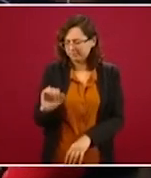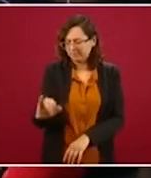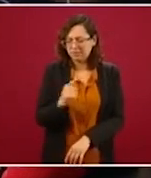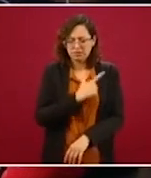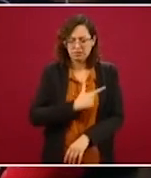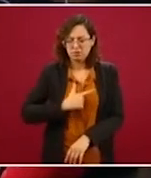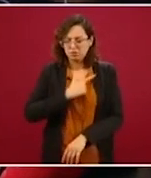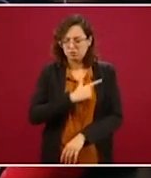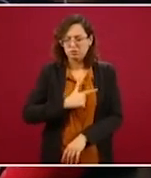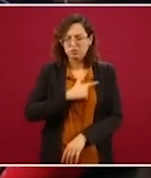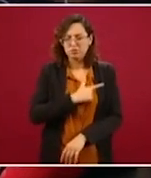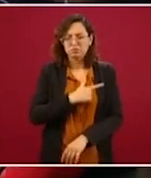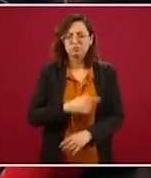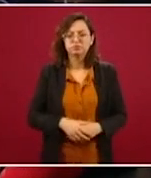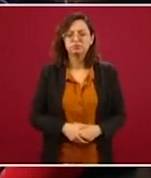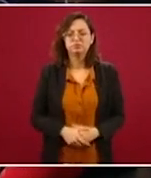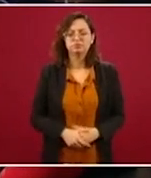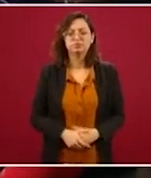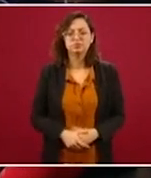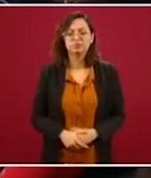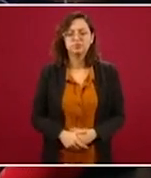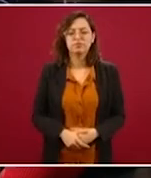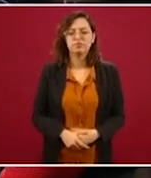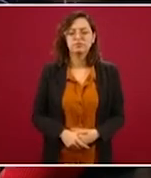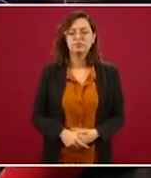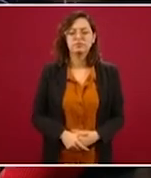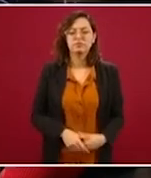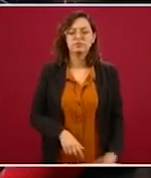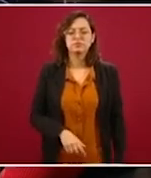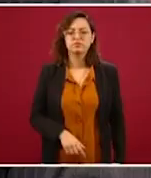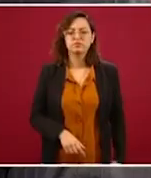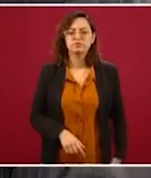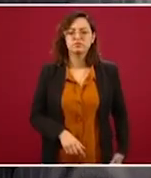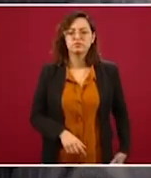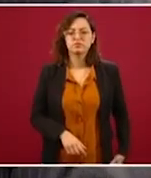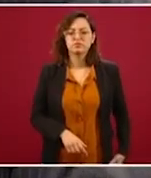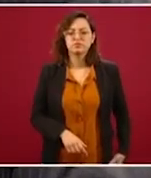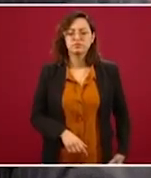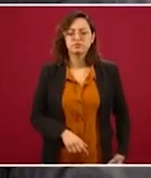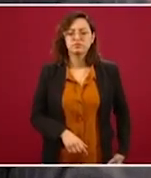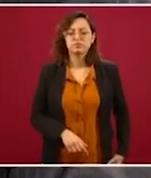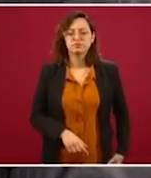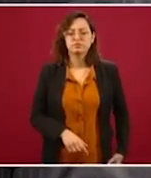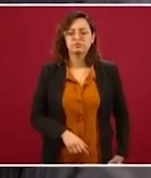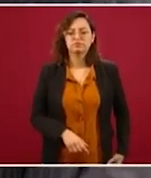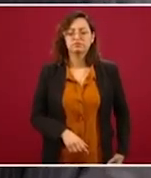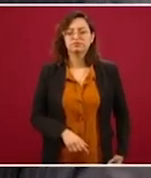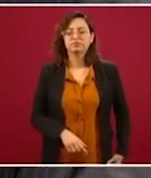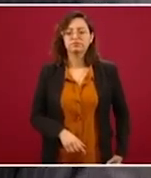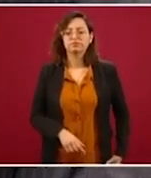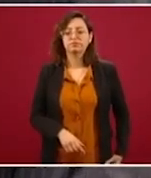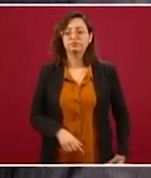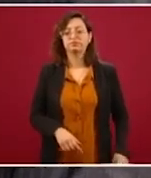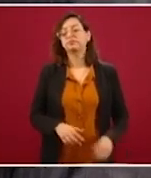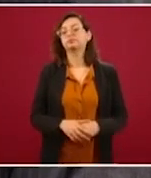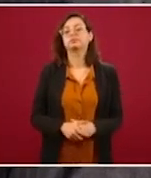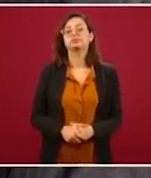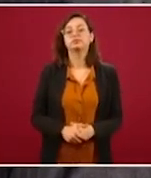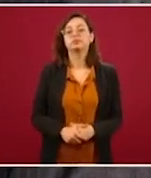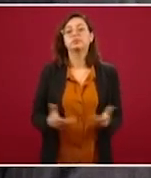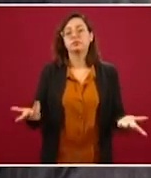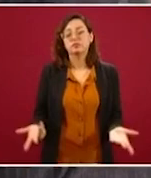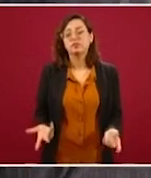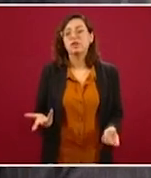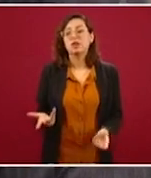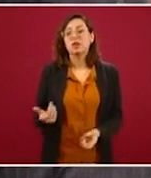Es el caso no particular de varios, y aprovecho para de nuevo hacer